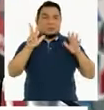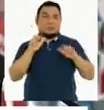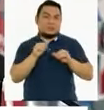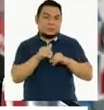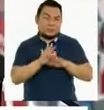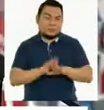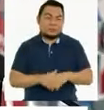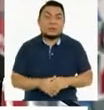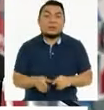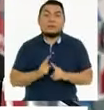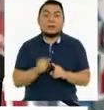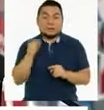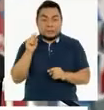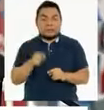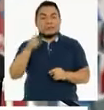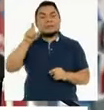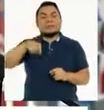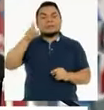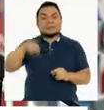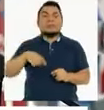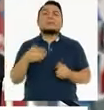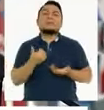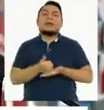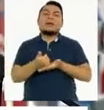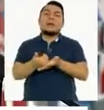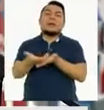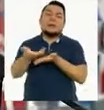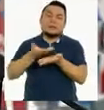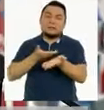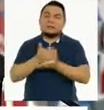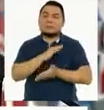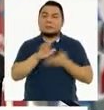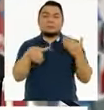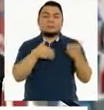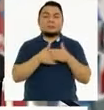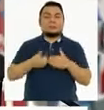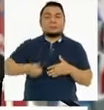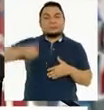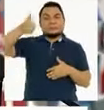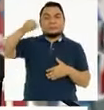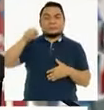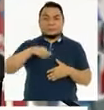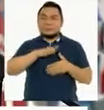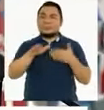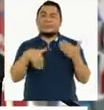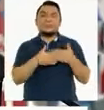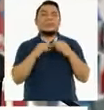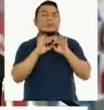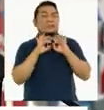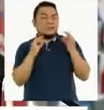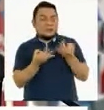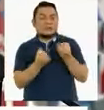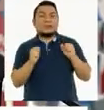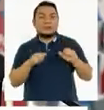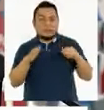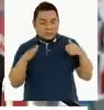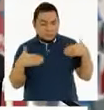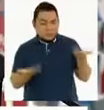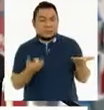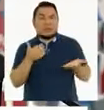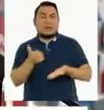emergencia. Pero para eso necesitamos la colaboración de todas las autoridades y todos los familiares que